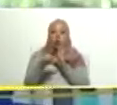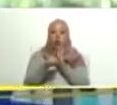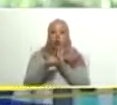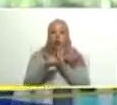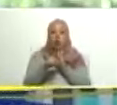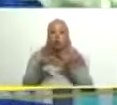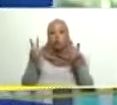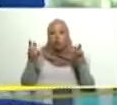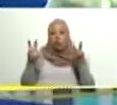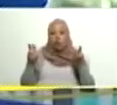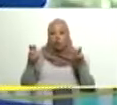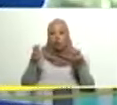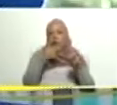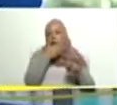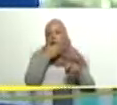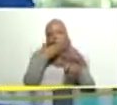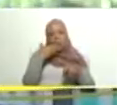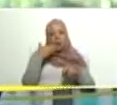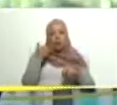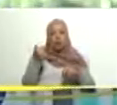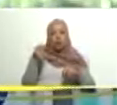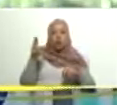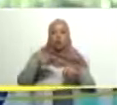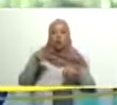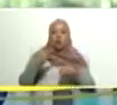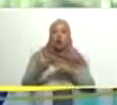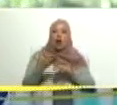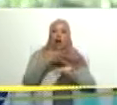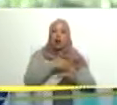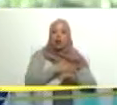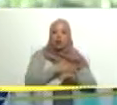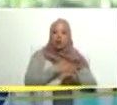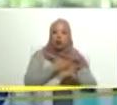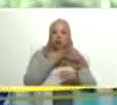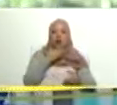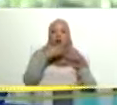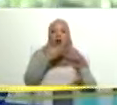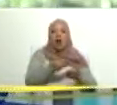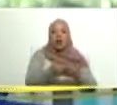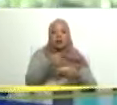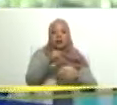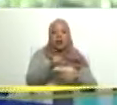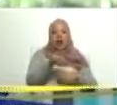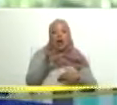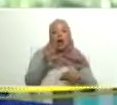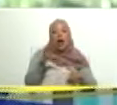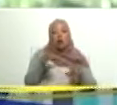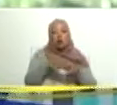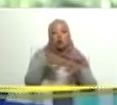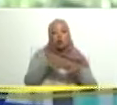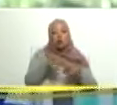paquete. Mejor que el que nunca tuvieron, gracias a las bricomiles.